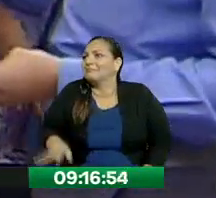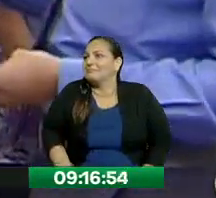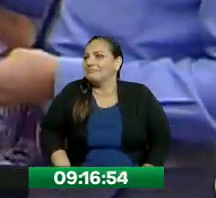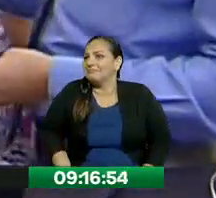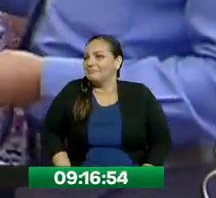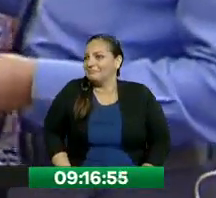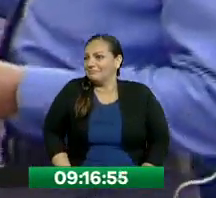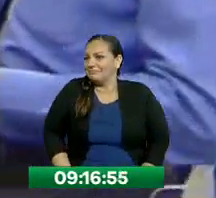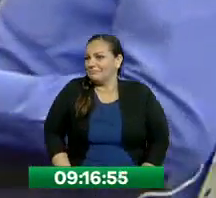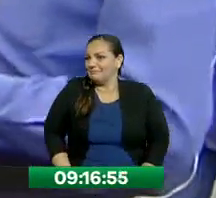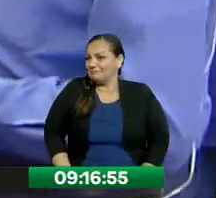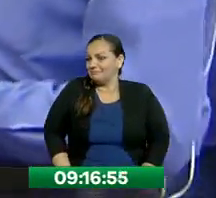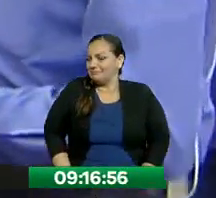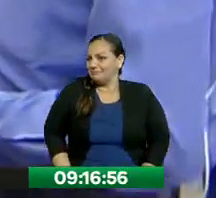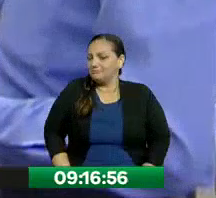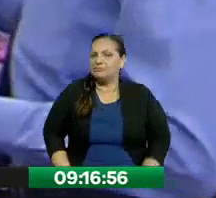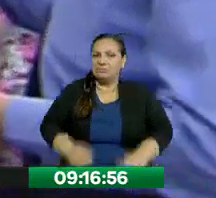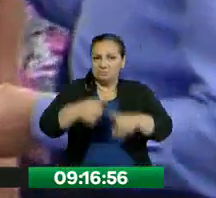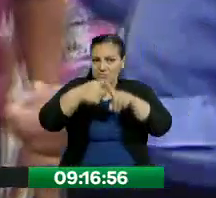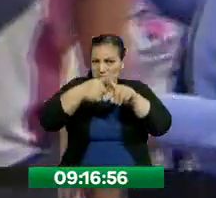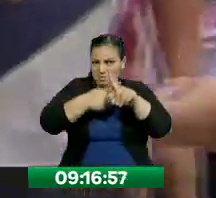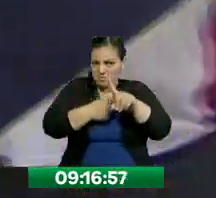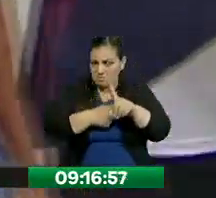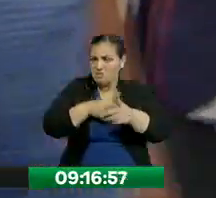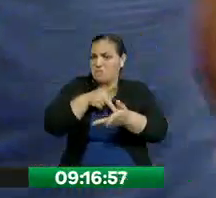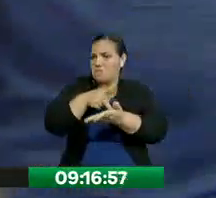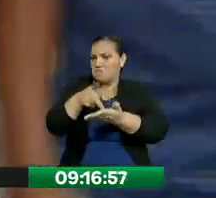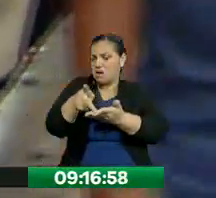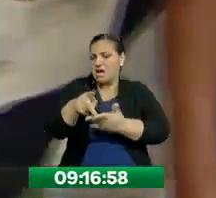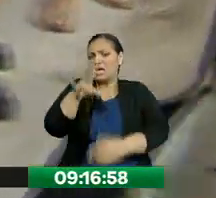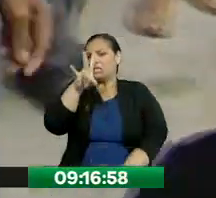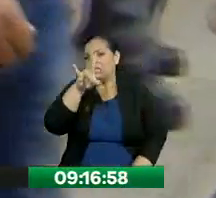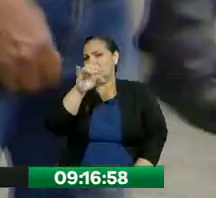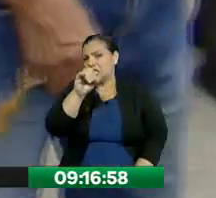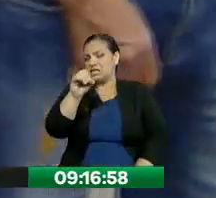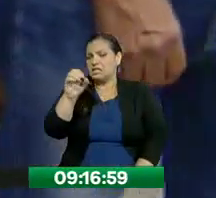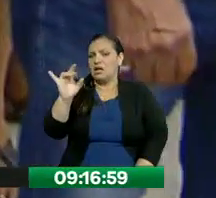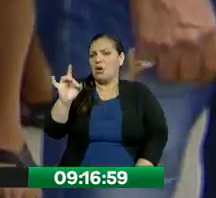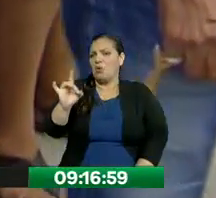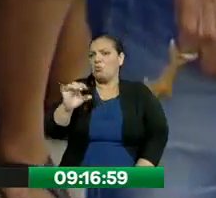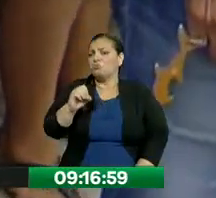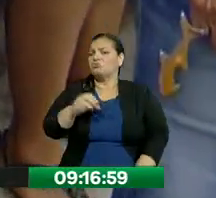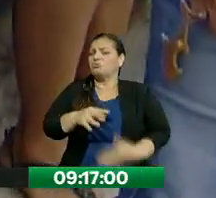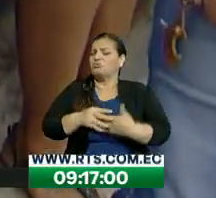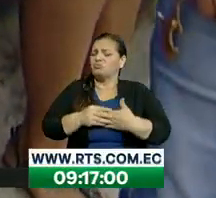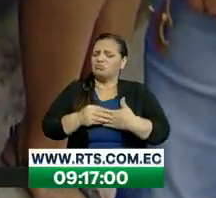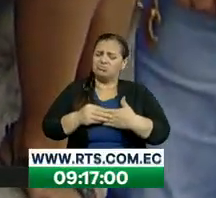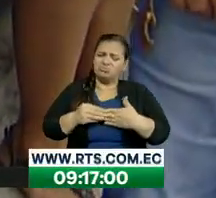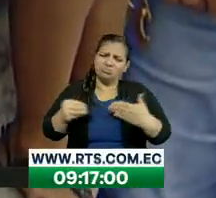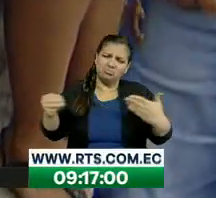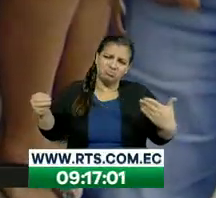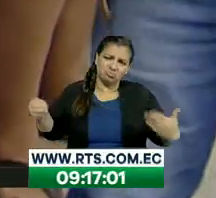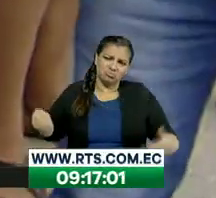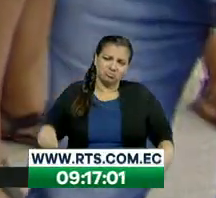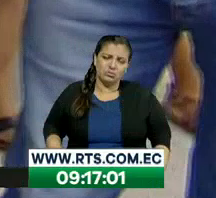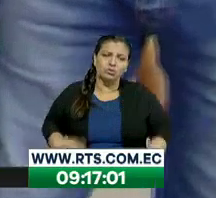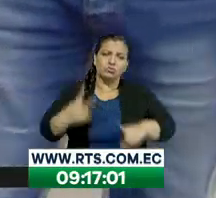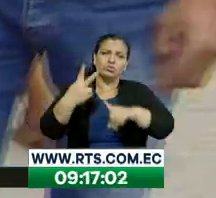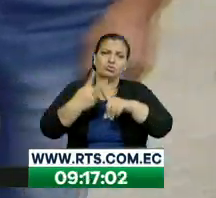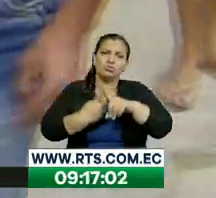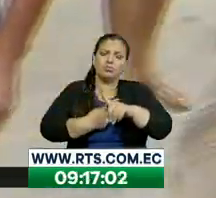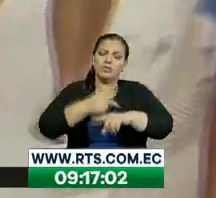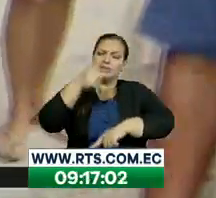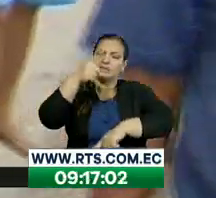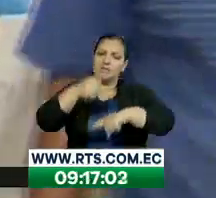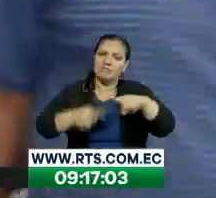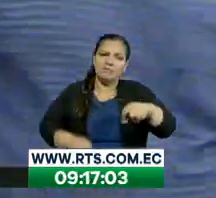hasta $70, $80 al mes. Más de 2 meses y medio que no nos dan agua. Más de 2 meses y medio. Y que no vengan a decirle que así no pasa